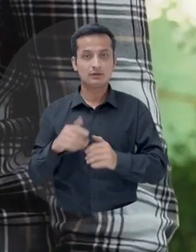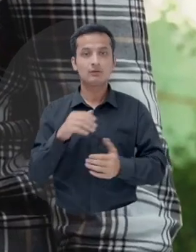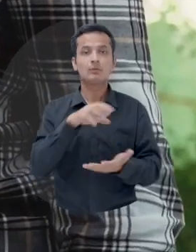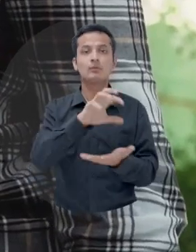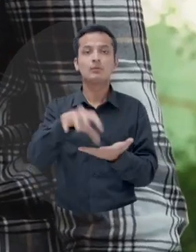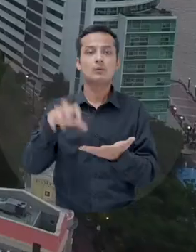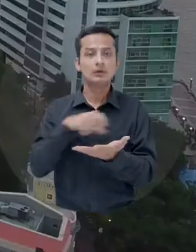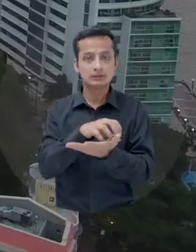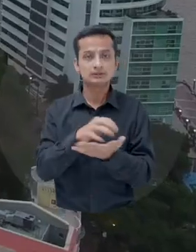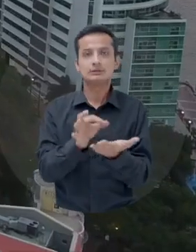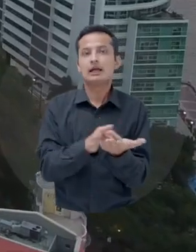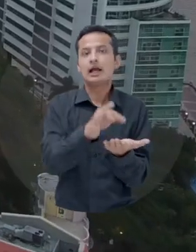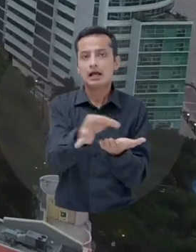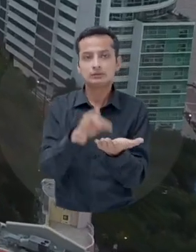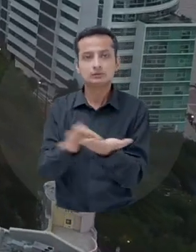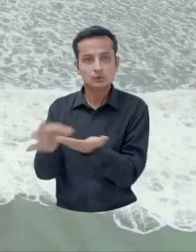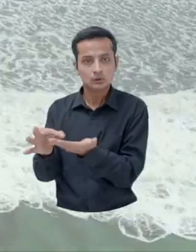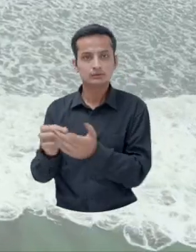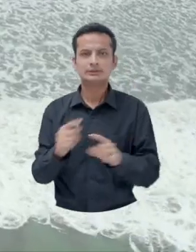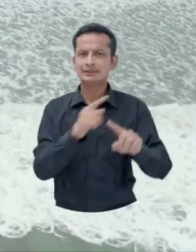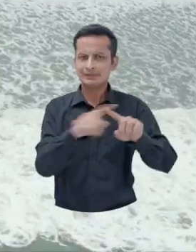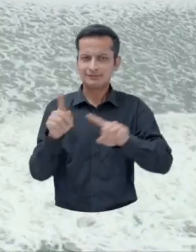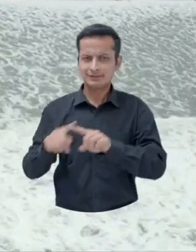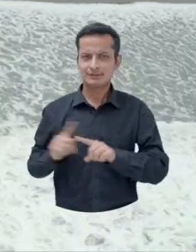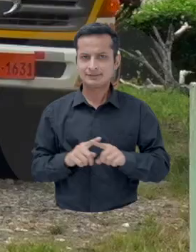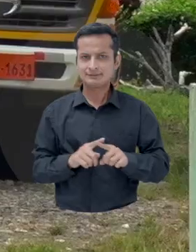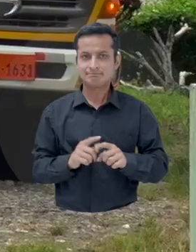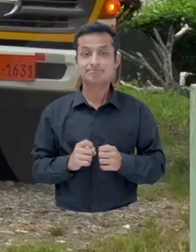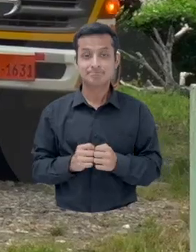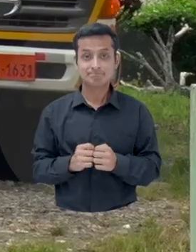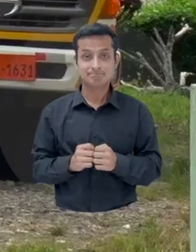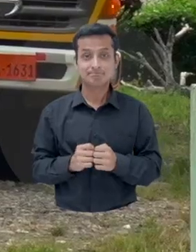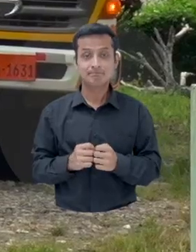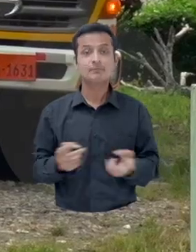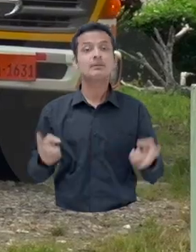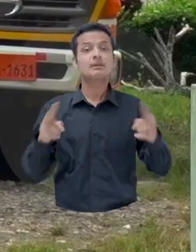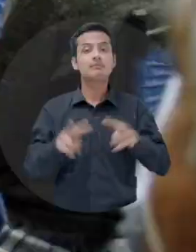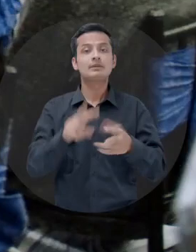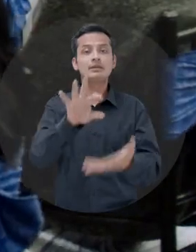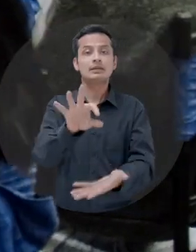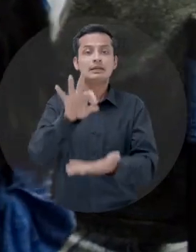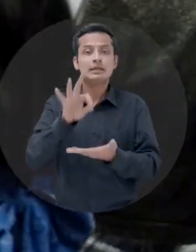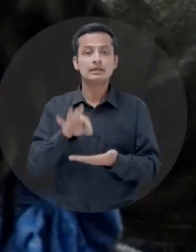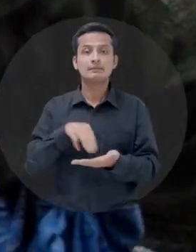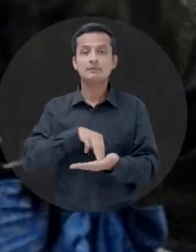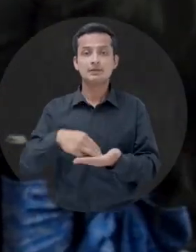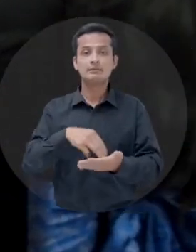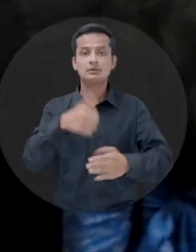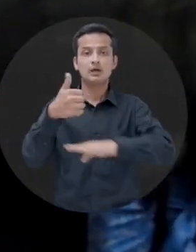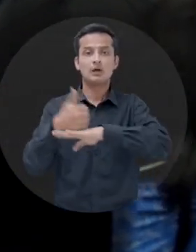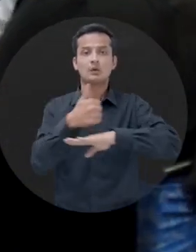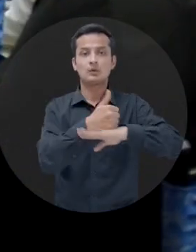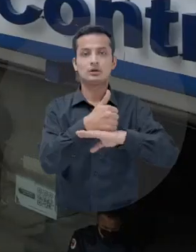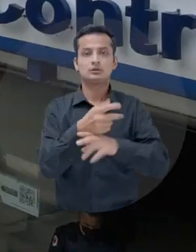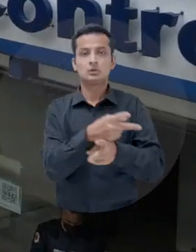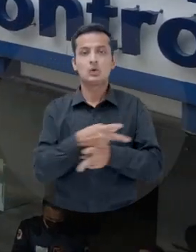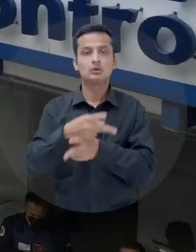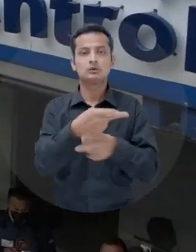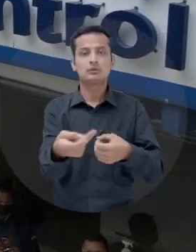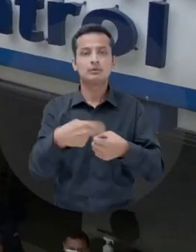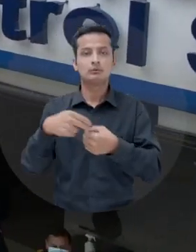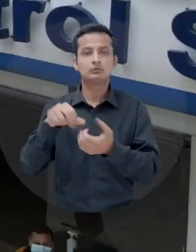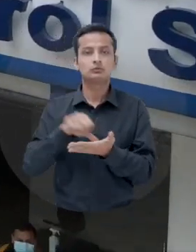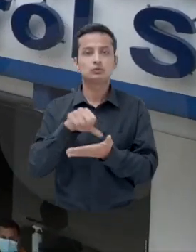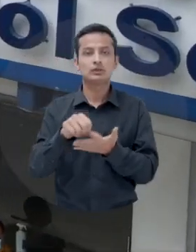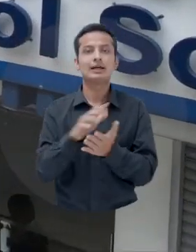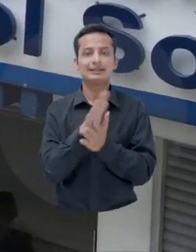oportunidades a las provincias, a los cantones, a las parroquias, así como para elegir a los integrantes del Consejo